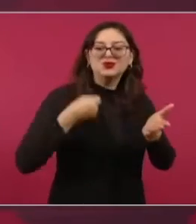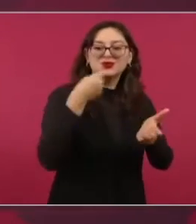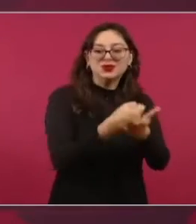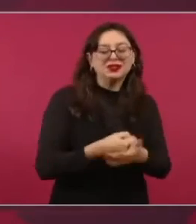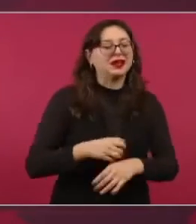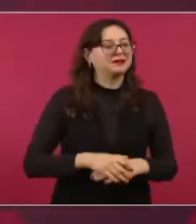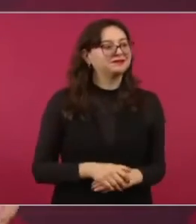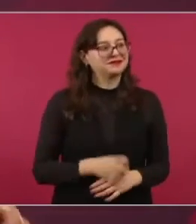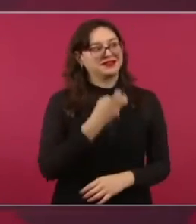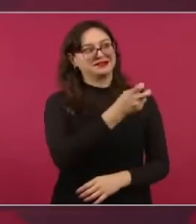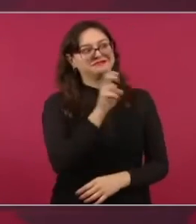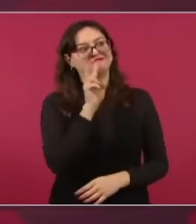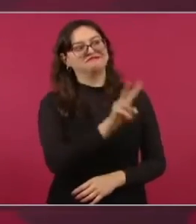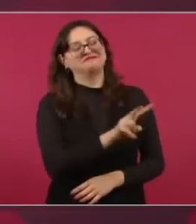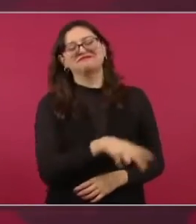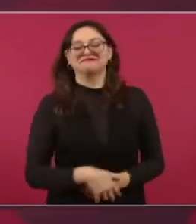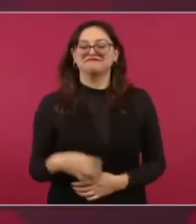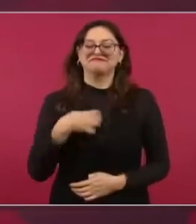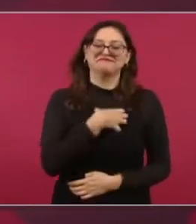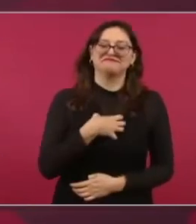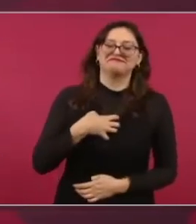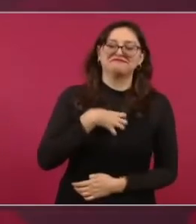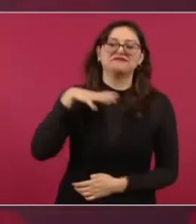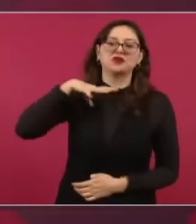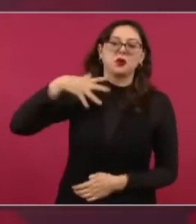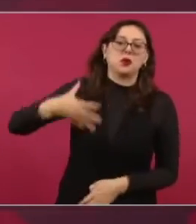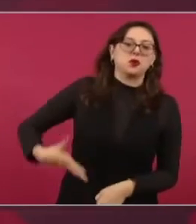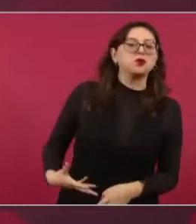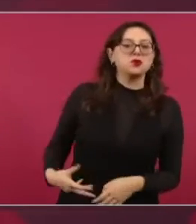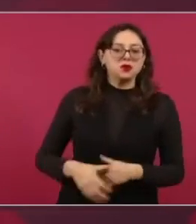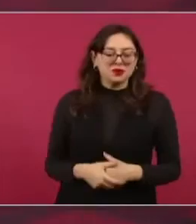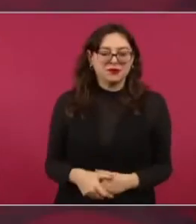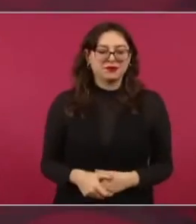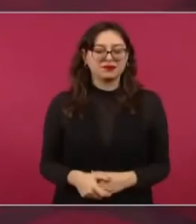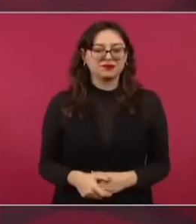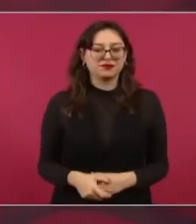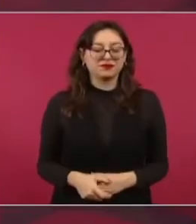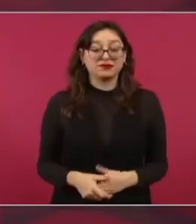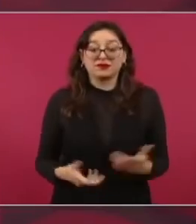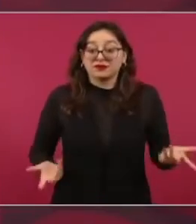Entonces, nunca hemos nosotros